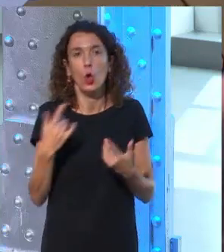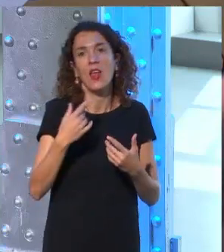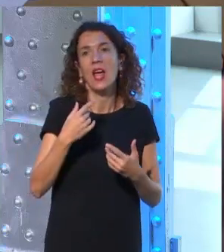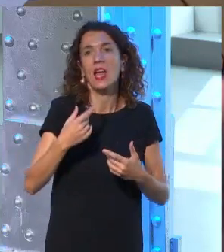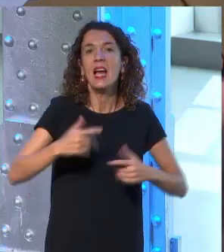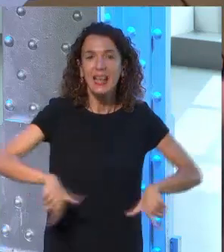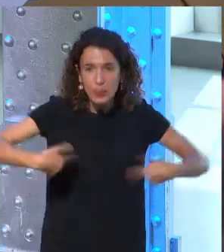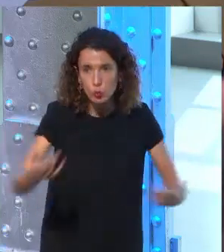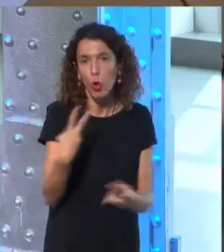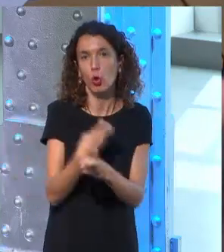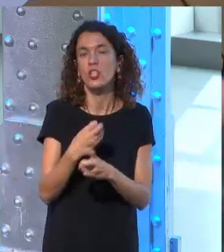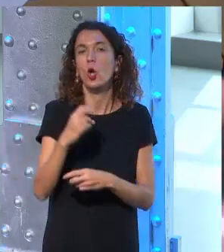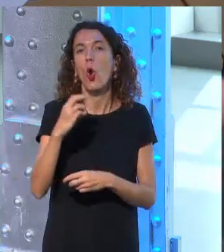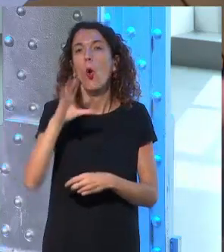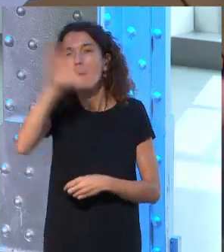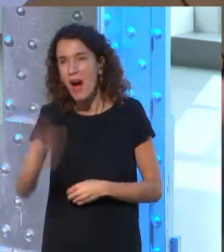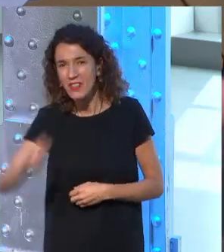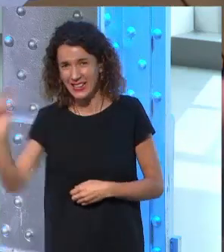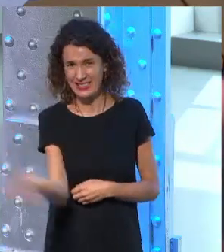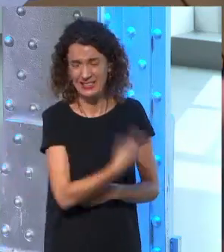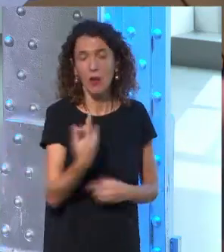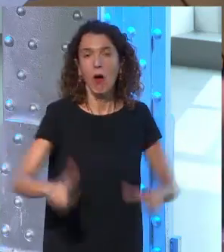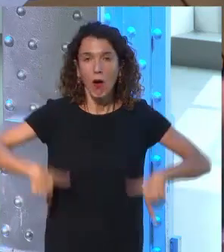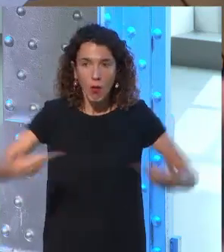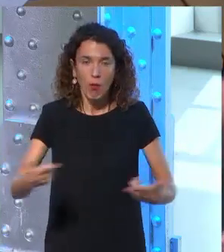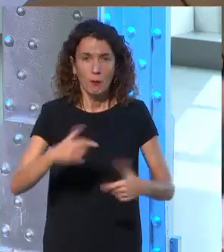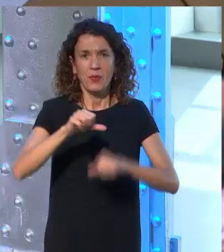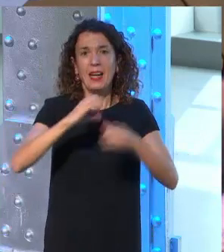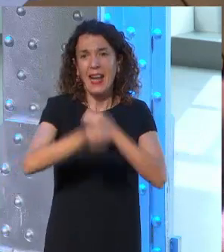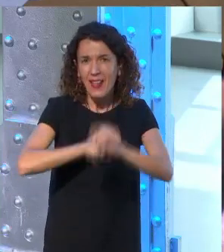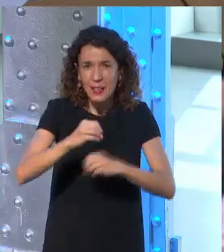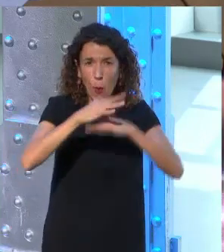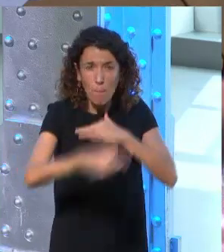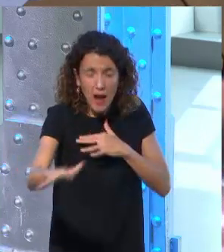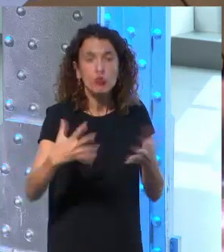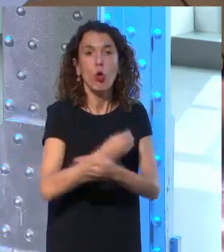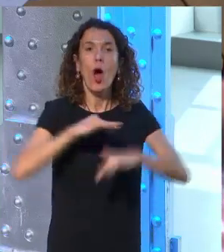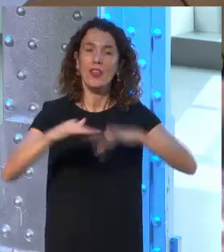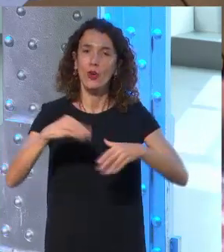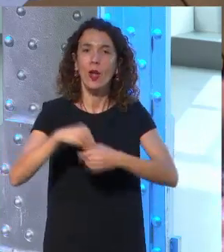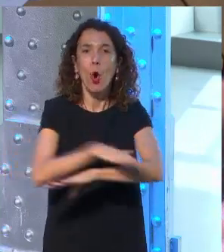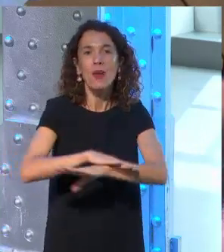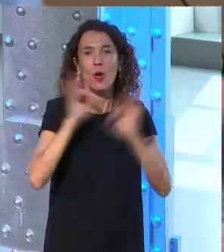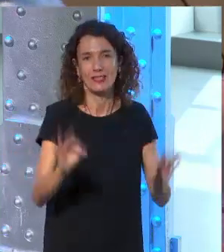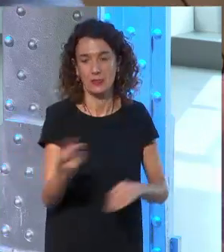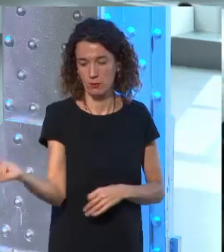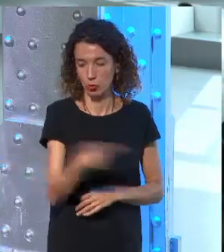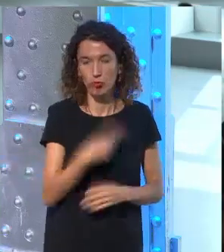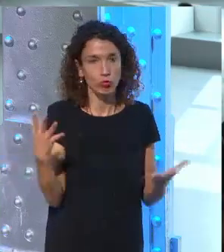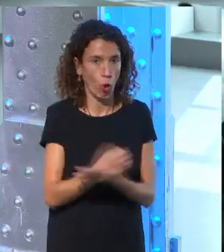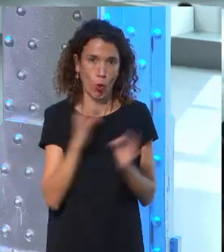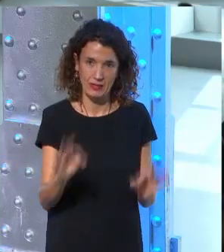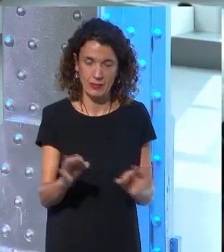residuos tóxicos al tercer mundo, la prohibición del vertido de residuos radiactivos en el mar, todo eso son acciones de gobiernos. Ricardo,